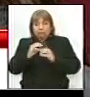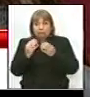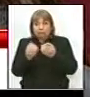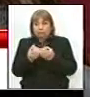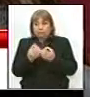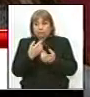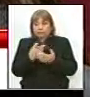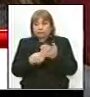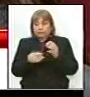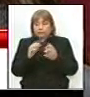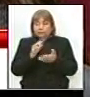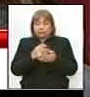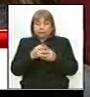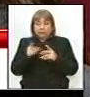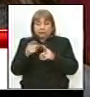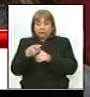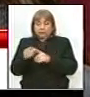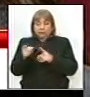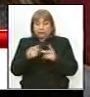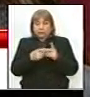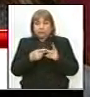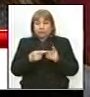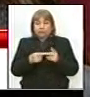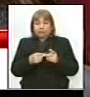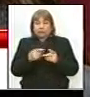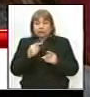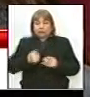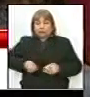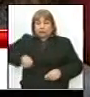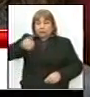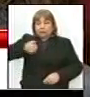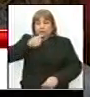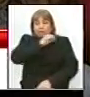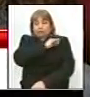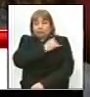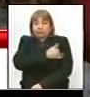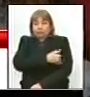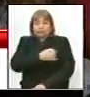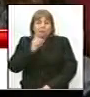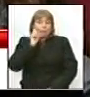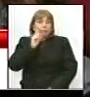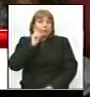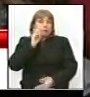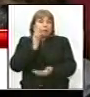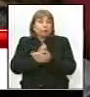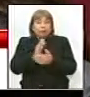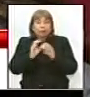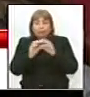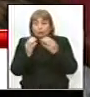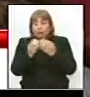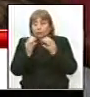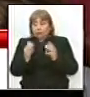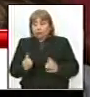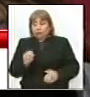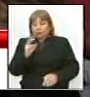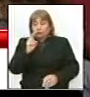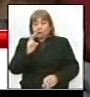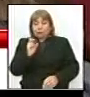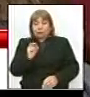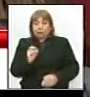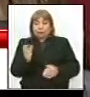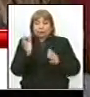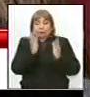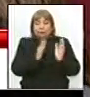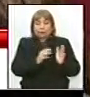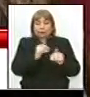hacer una distinción porque su alto funcionario con un congresista ambiente lo pueden sancionar hasta 120 días y porque